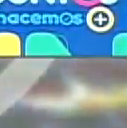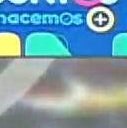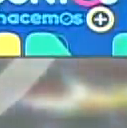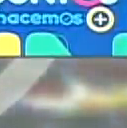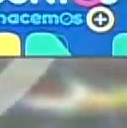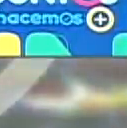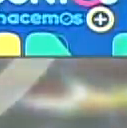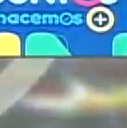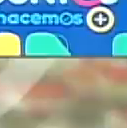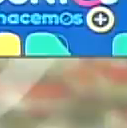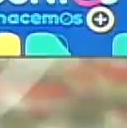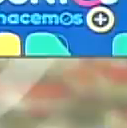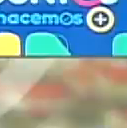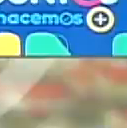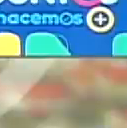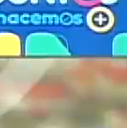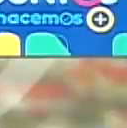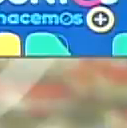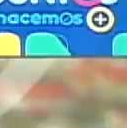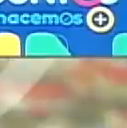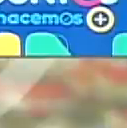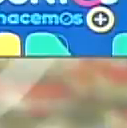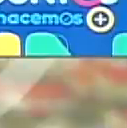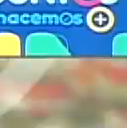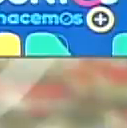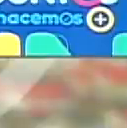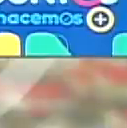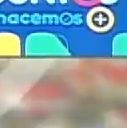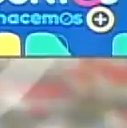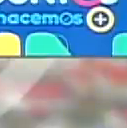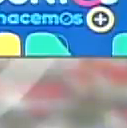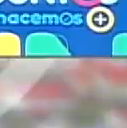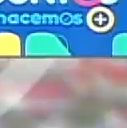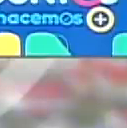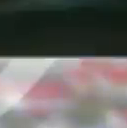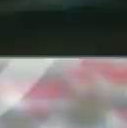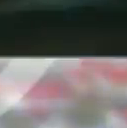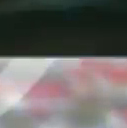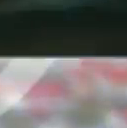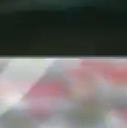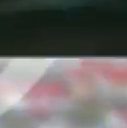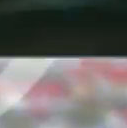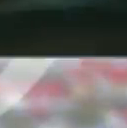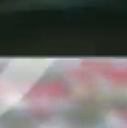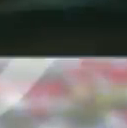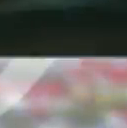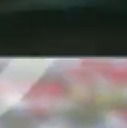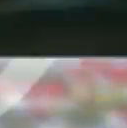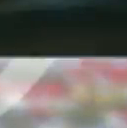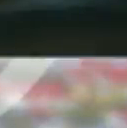Estamos en una reunión de trabajo. Nos vinimos al cuartel de la montaña.